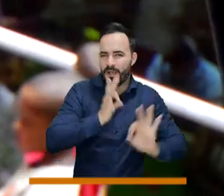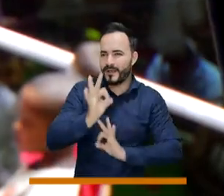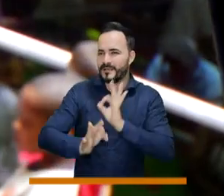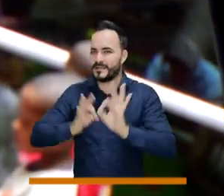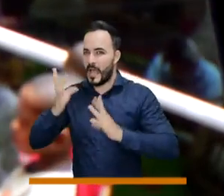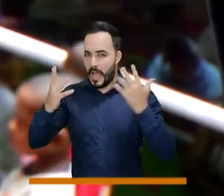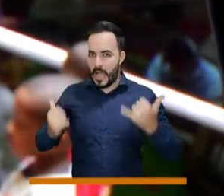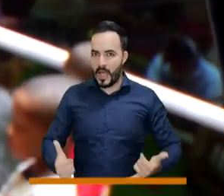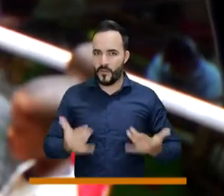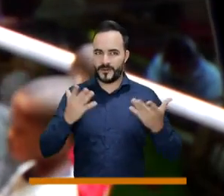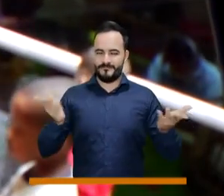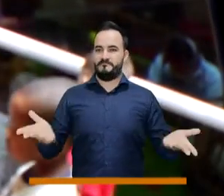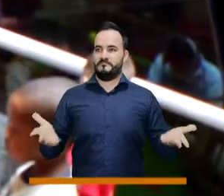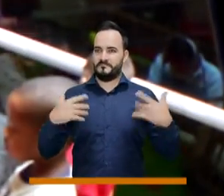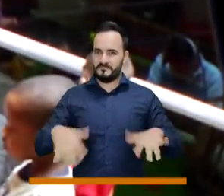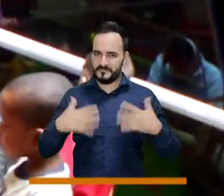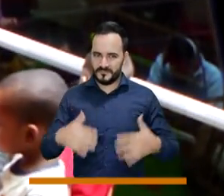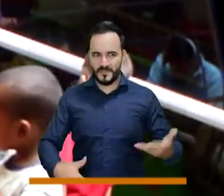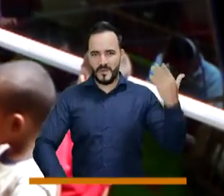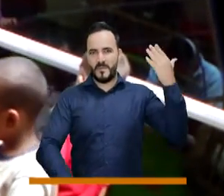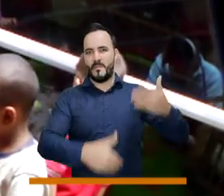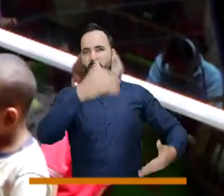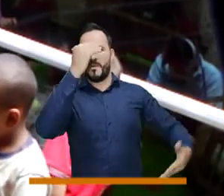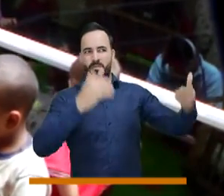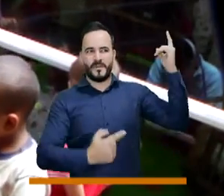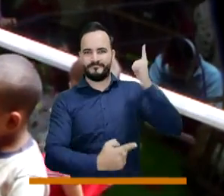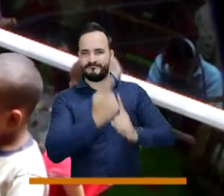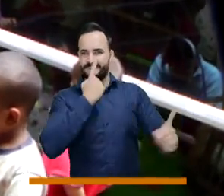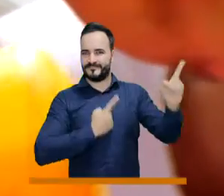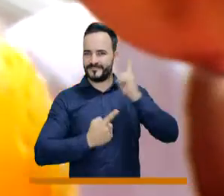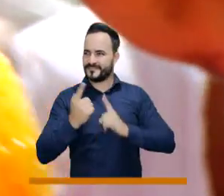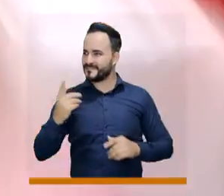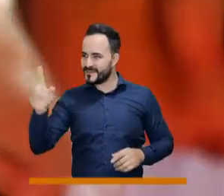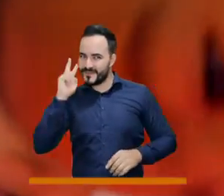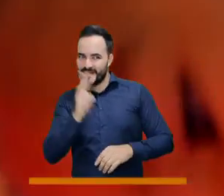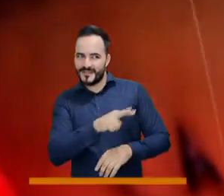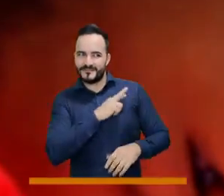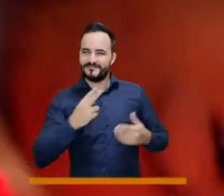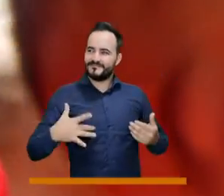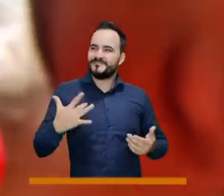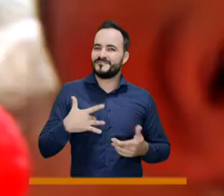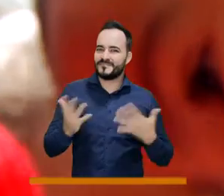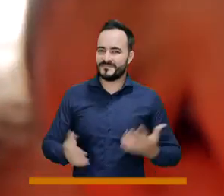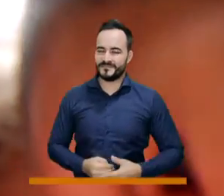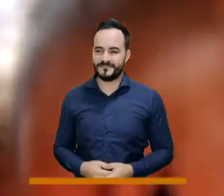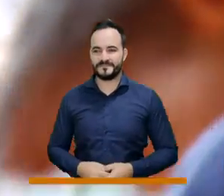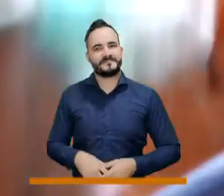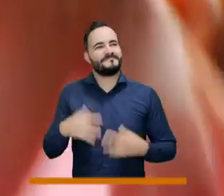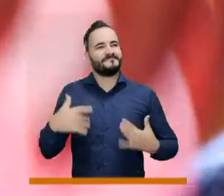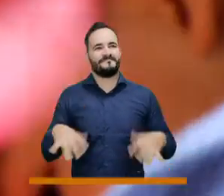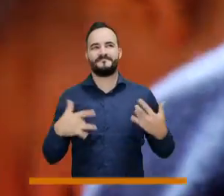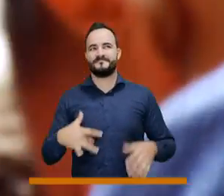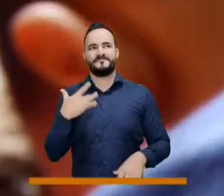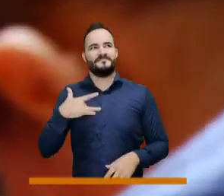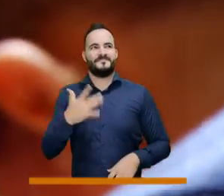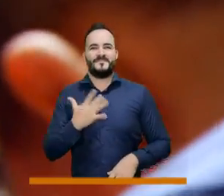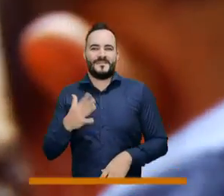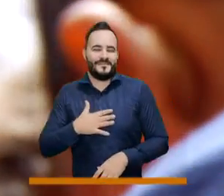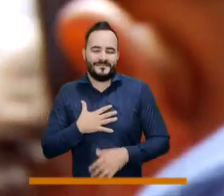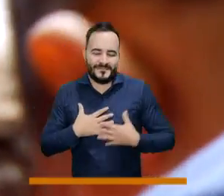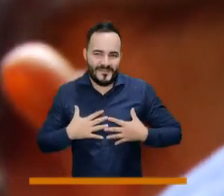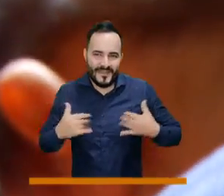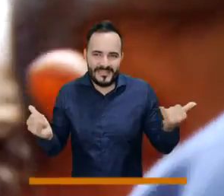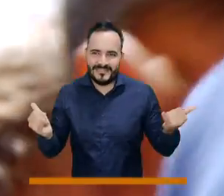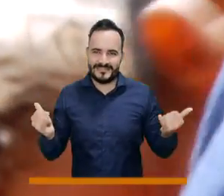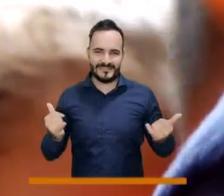al servicio de los niños y de las niñas, recibir luego a las generaciones cuando ya han crecido, que te abordan y que te buscan, que te dicen, que nos contés un